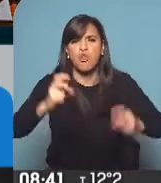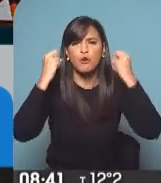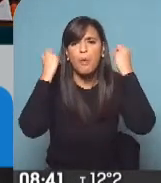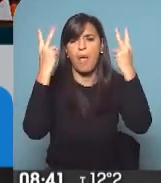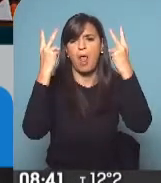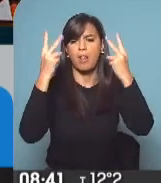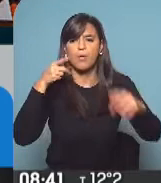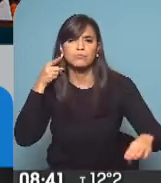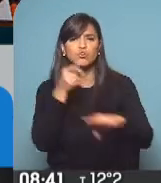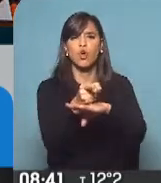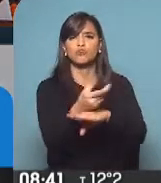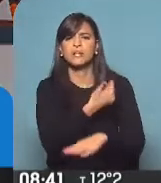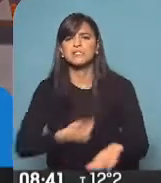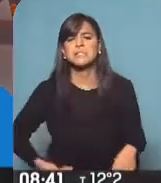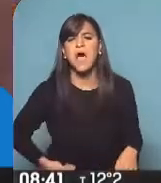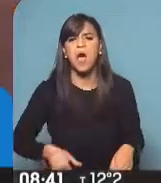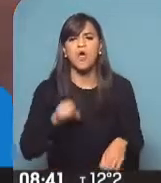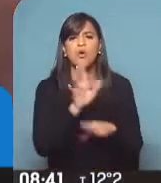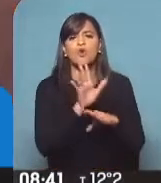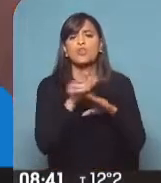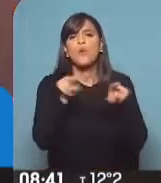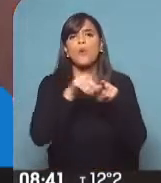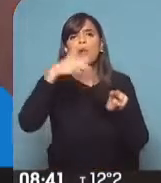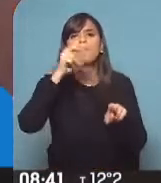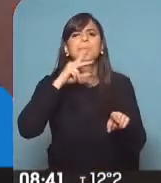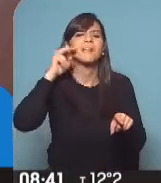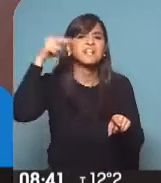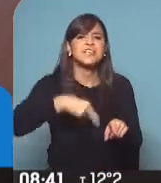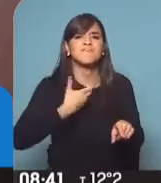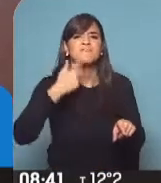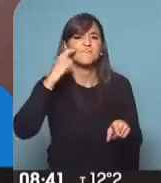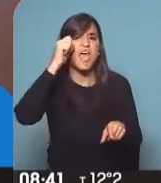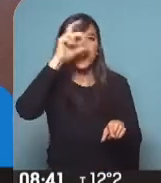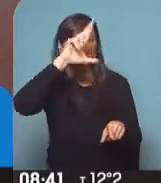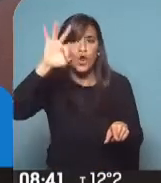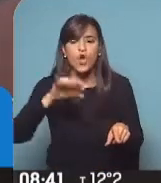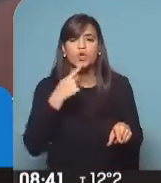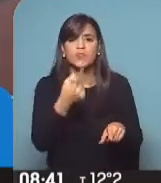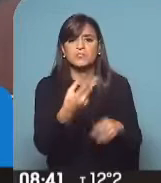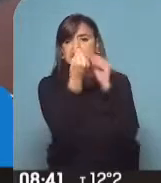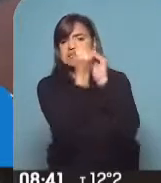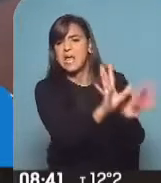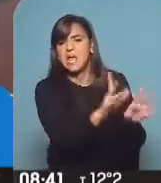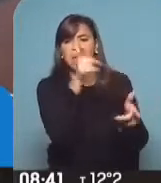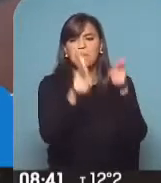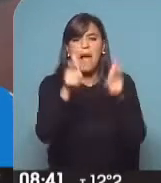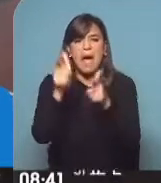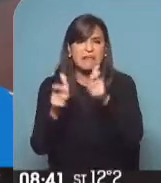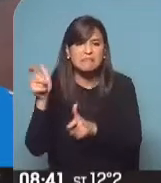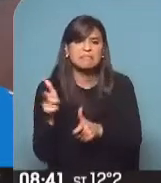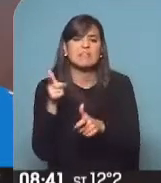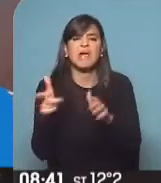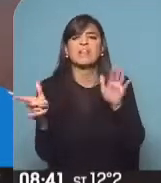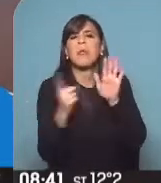gauchos que se oponían el estado gauchos como martín fierro que es el gran poema nacional que son desertores que matan a los representantes de la ley